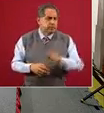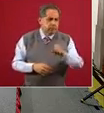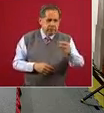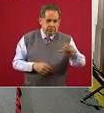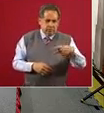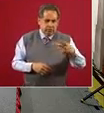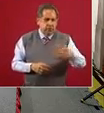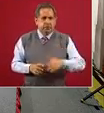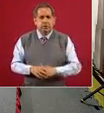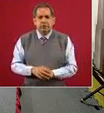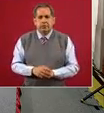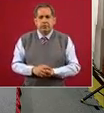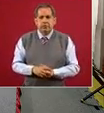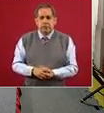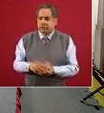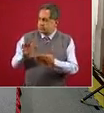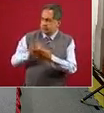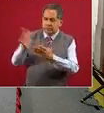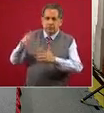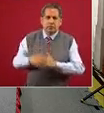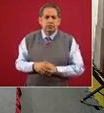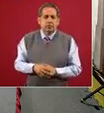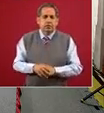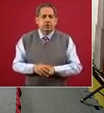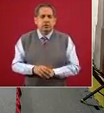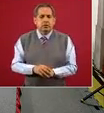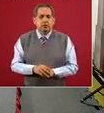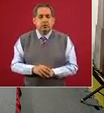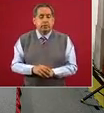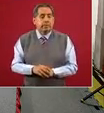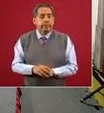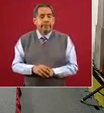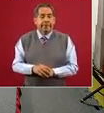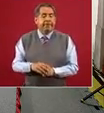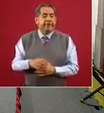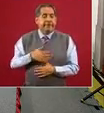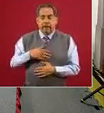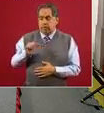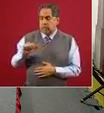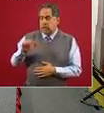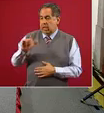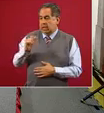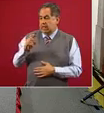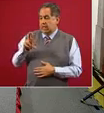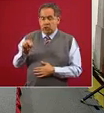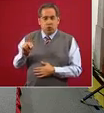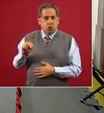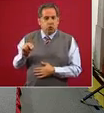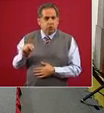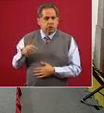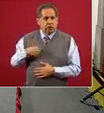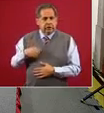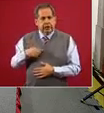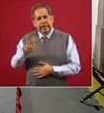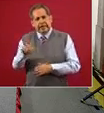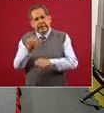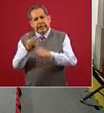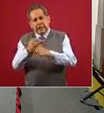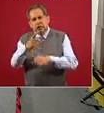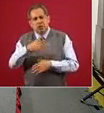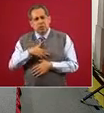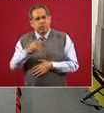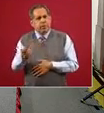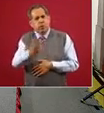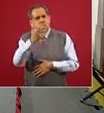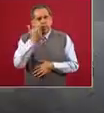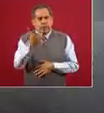acá enfrente. Gracias, secretaria. Gracias, secretaria. Muy buenas tardes. Alejandro Lelo de la REA de Círculo Digital. Secretaria, yo le quiero preguntar